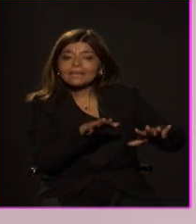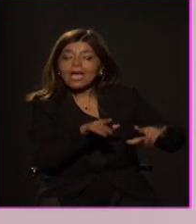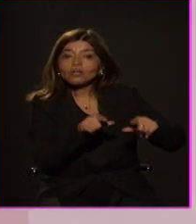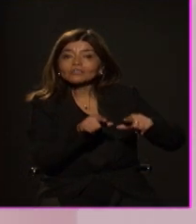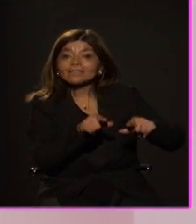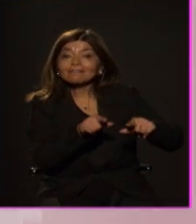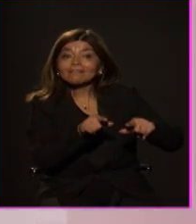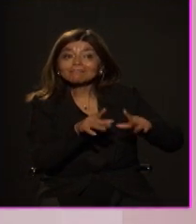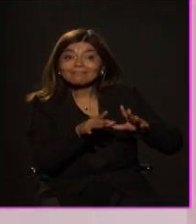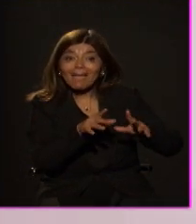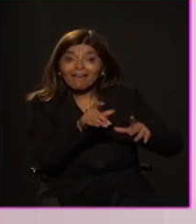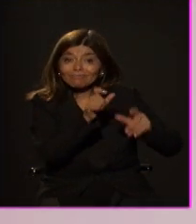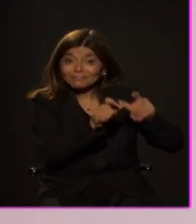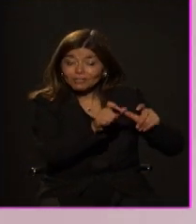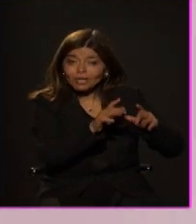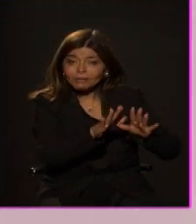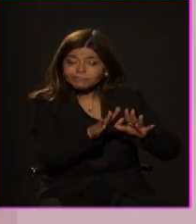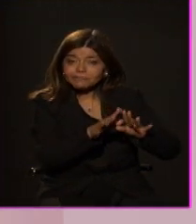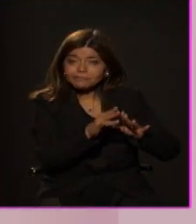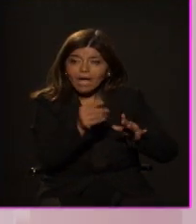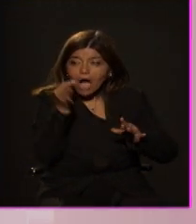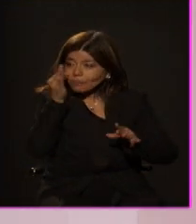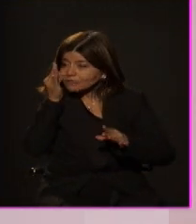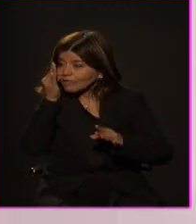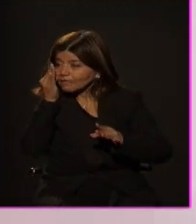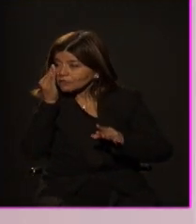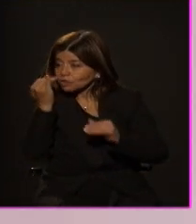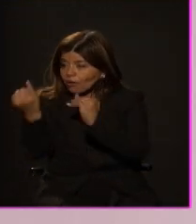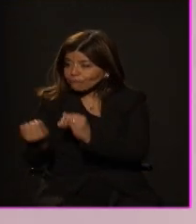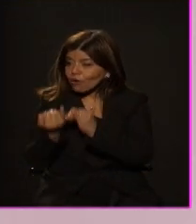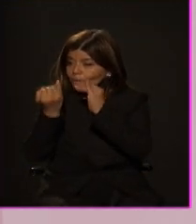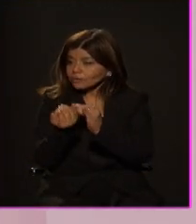acciones en consecuencia de lo que se está observando.